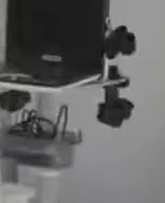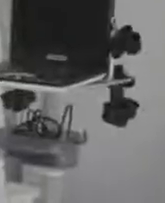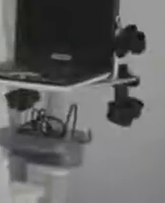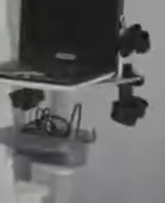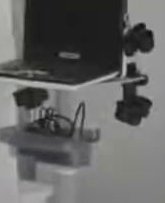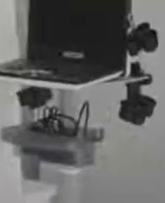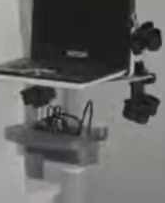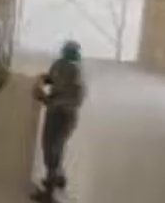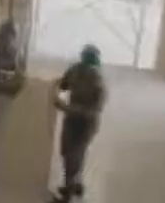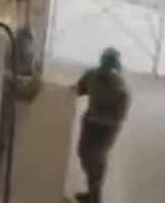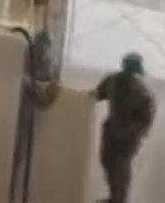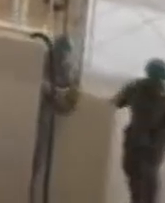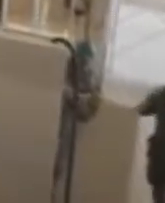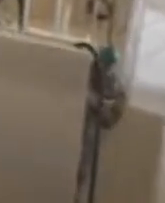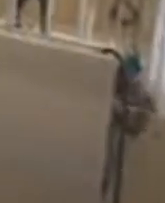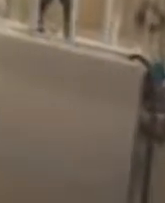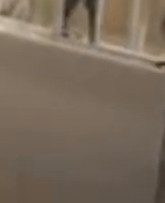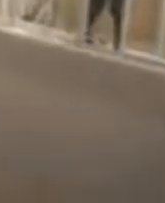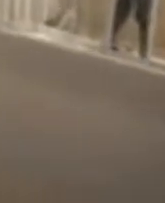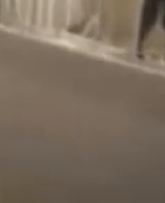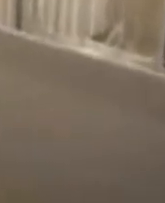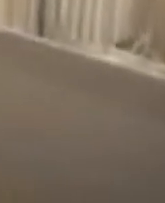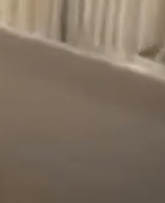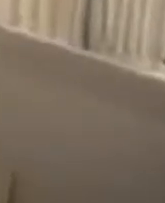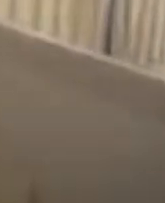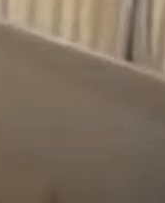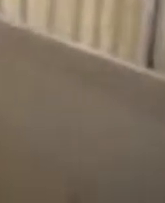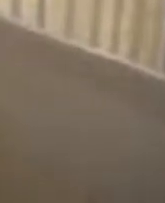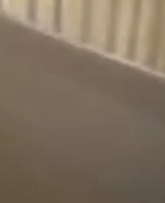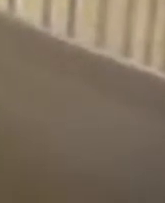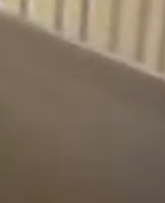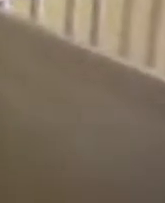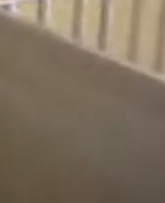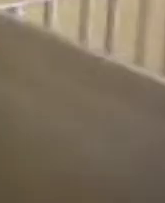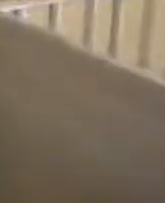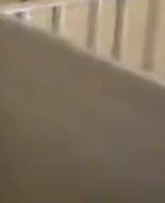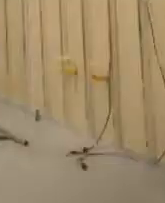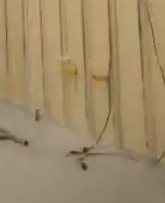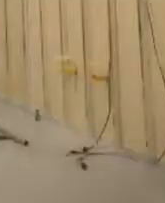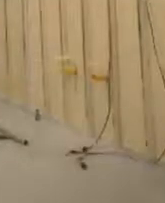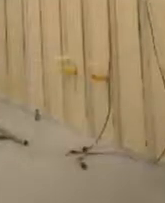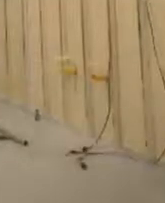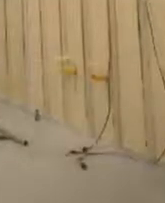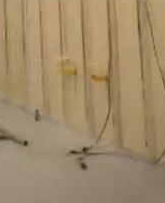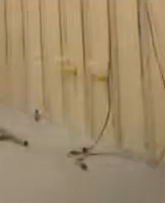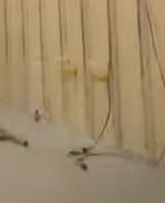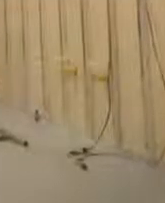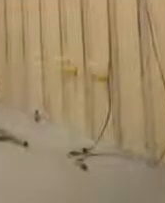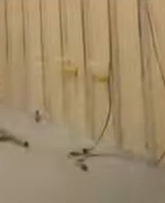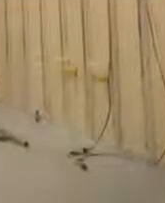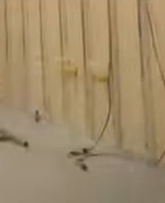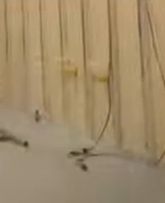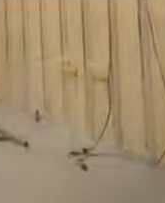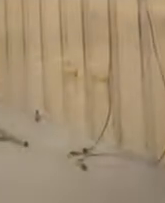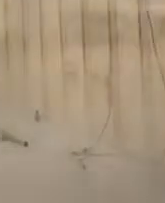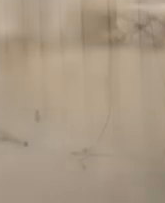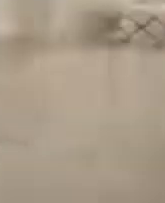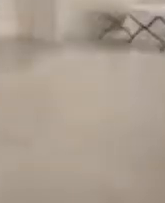países amigos, se logró instalar en tiempo récord con todo el equipo necesario para atender esta emergencia.